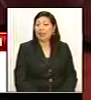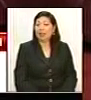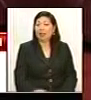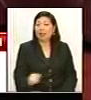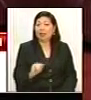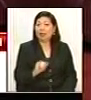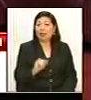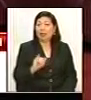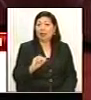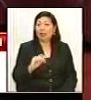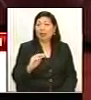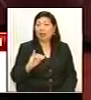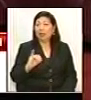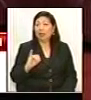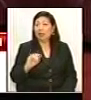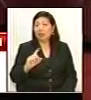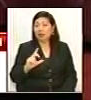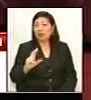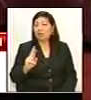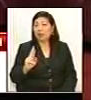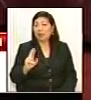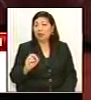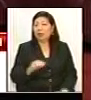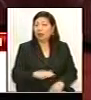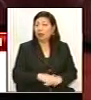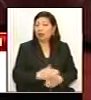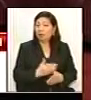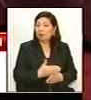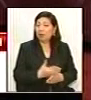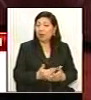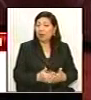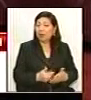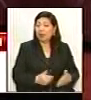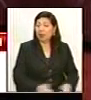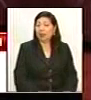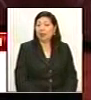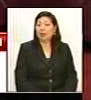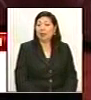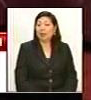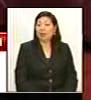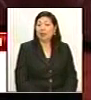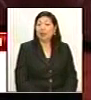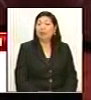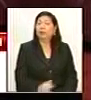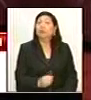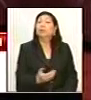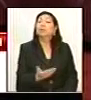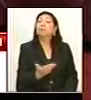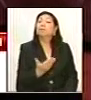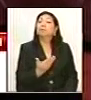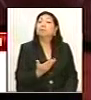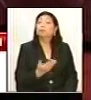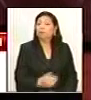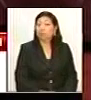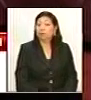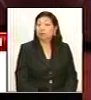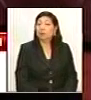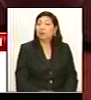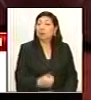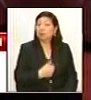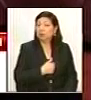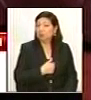Silveira, era parte de la gestión anterior y se solicitó, o los